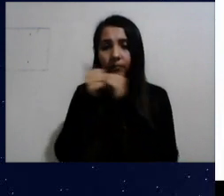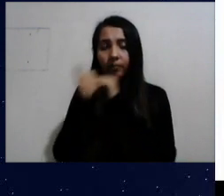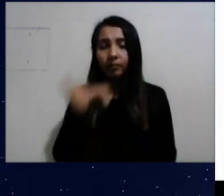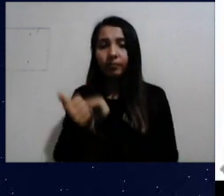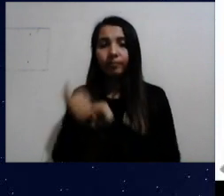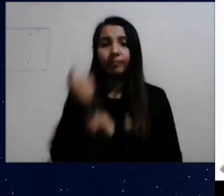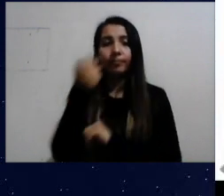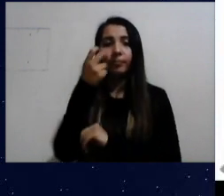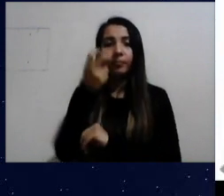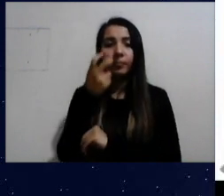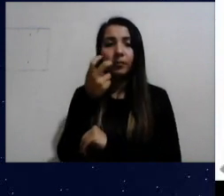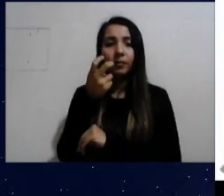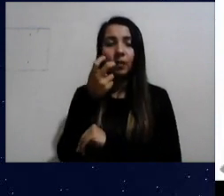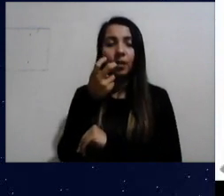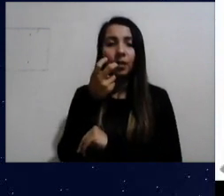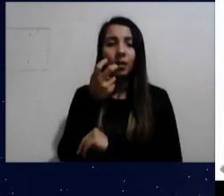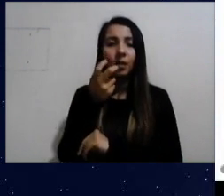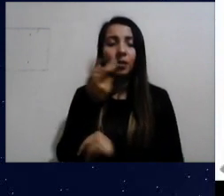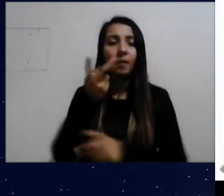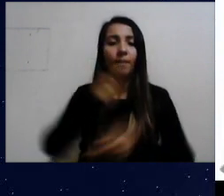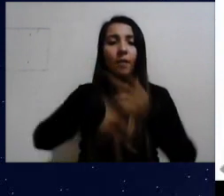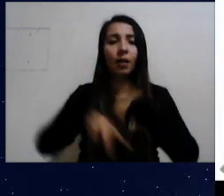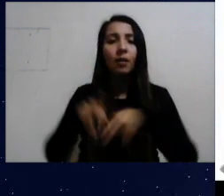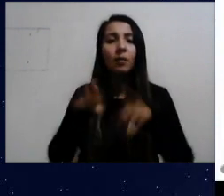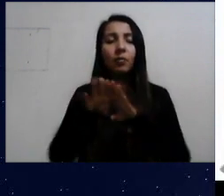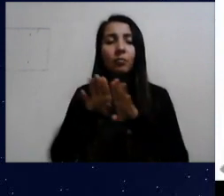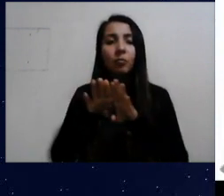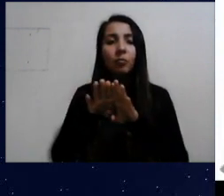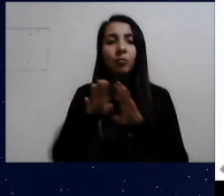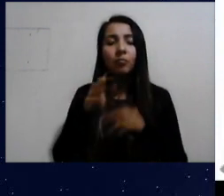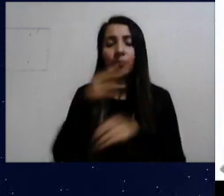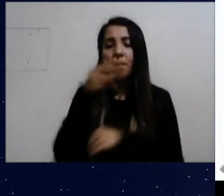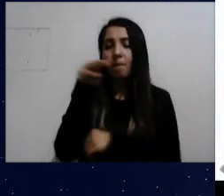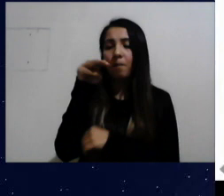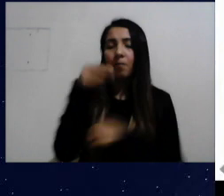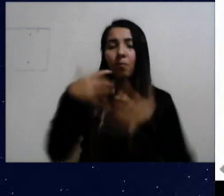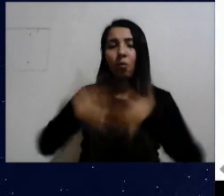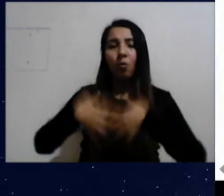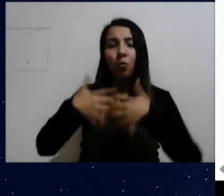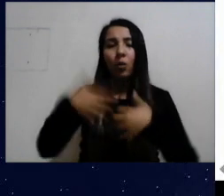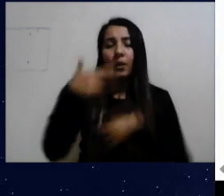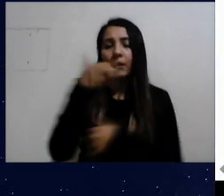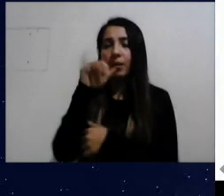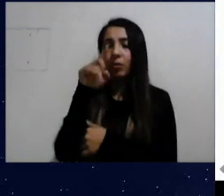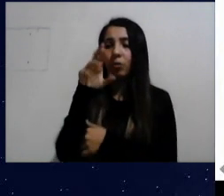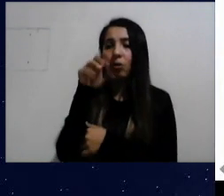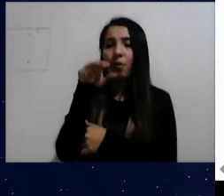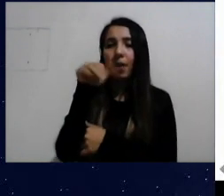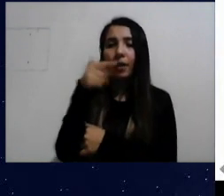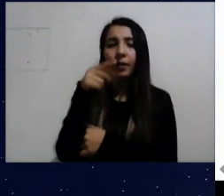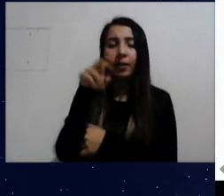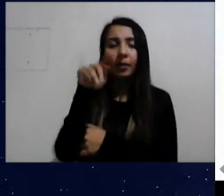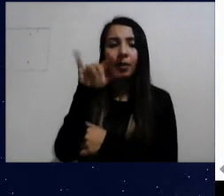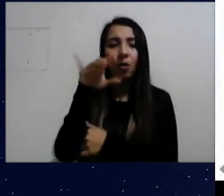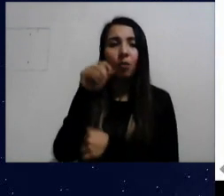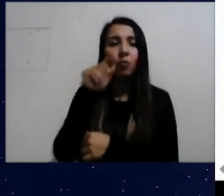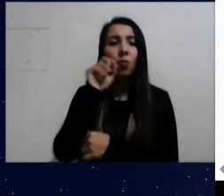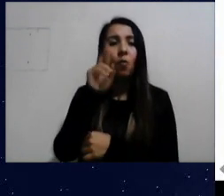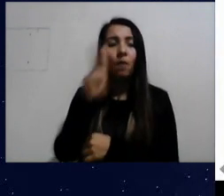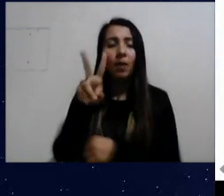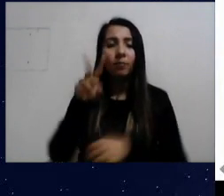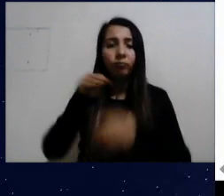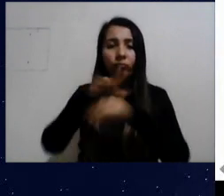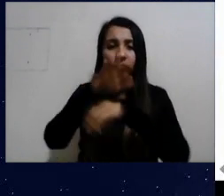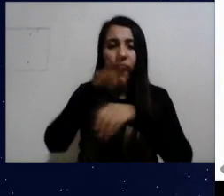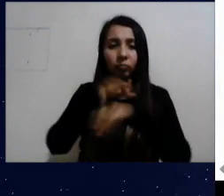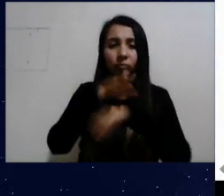se genera en un motor hidromagnético que produce radiación en todas las zonas que tenéis aquí sombreadas en gris y en las que